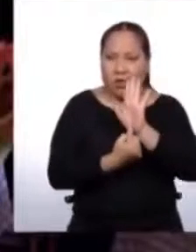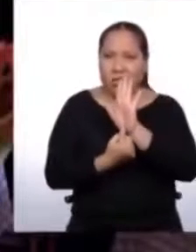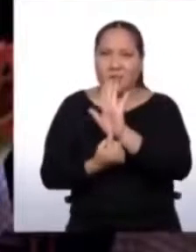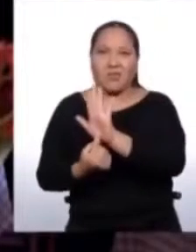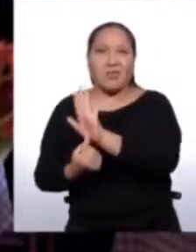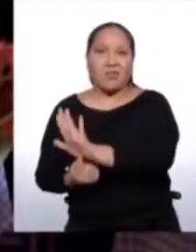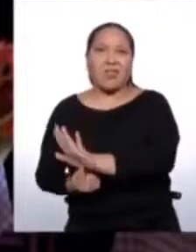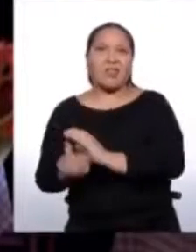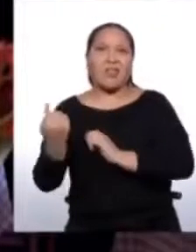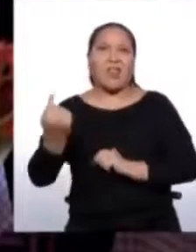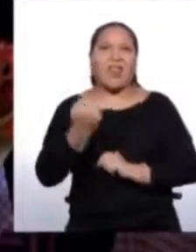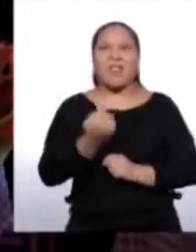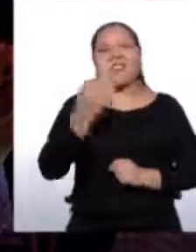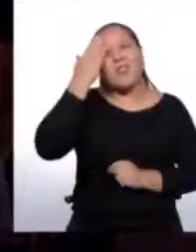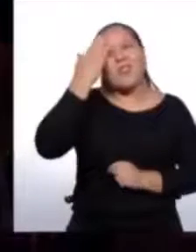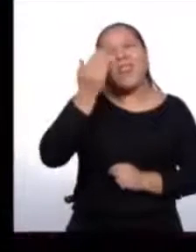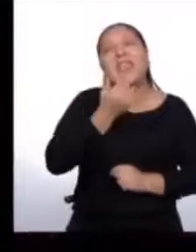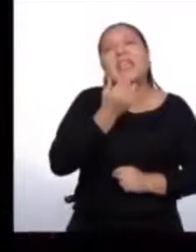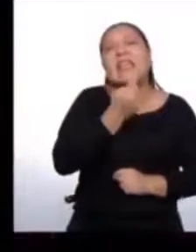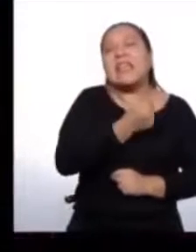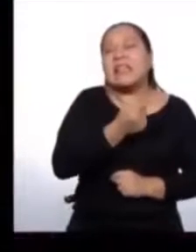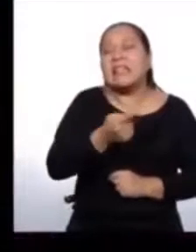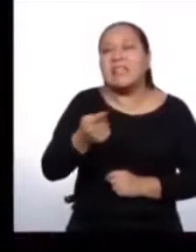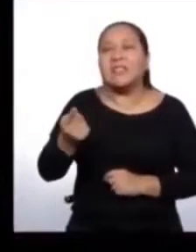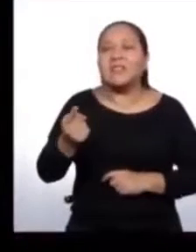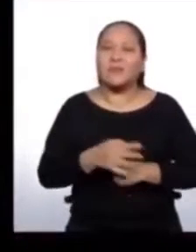siempre quiénes son esos personajes.